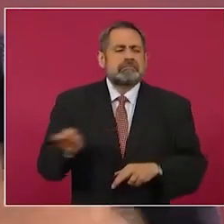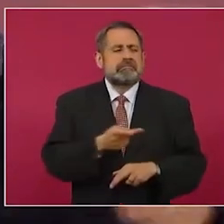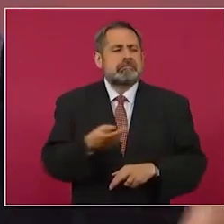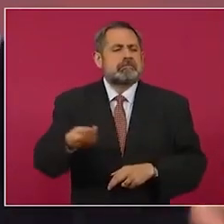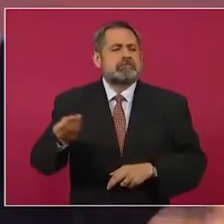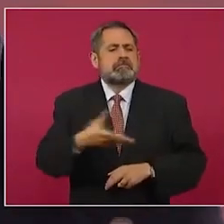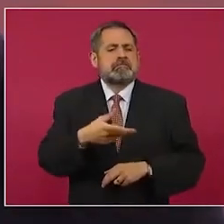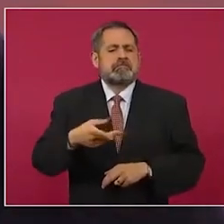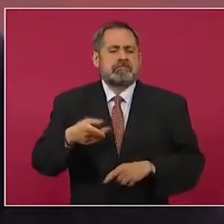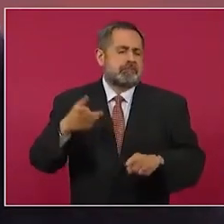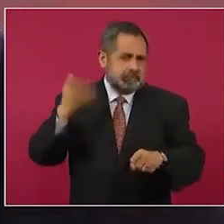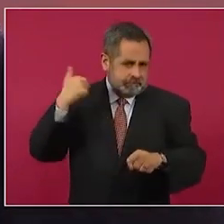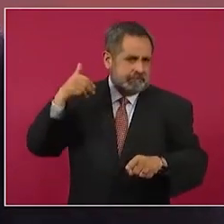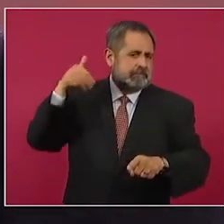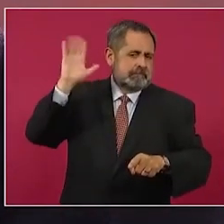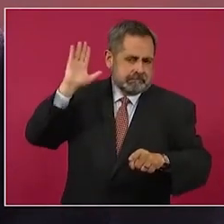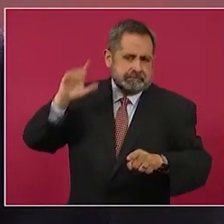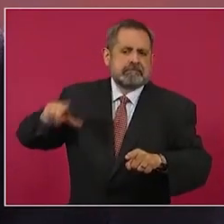Eso era el gobierno.